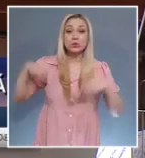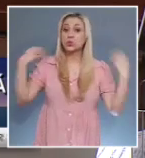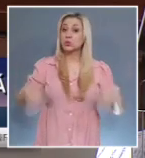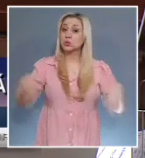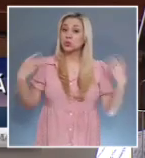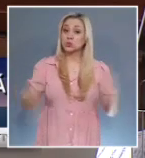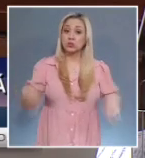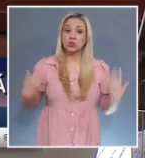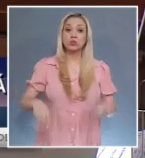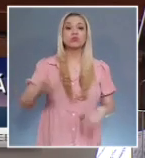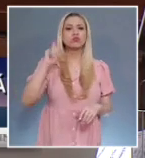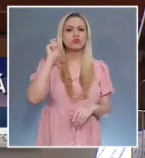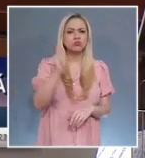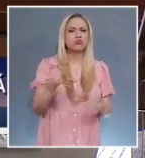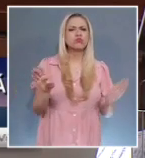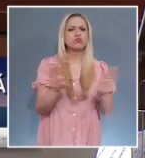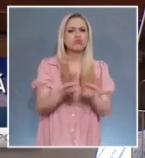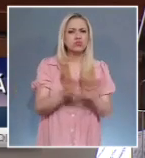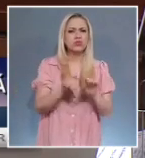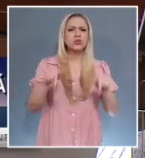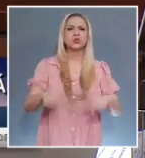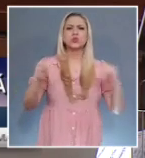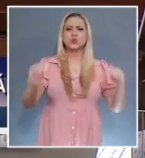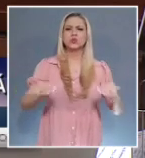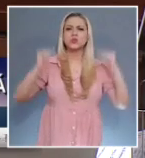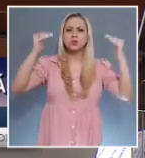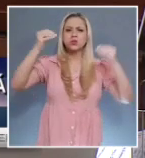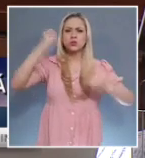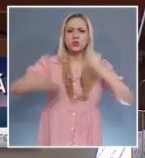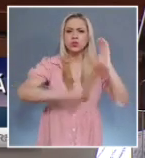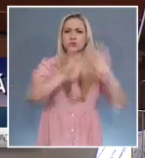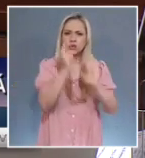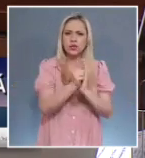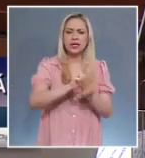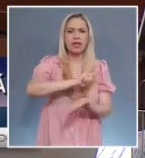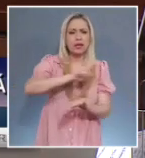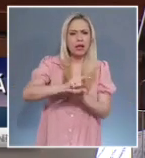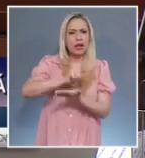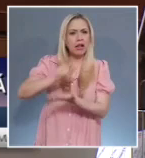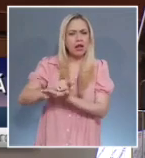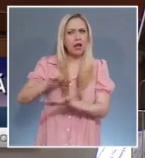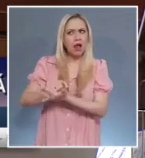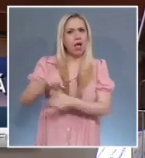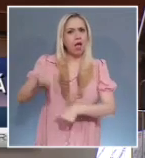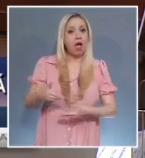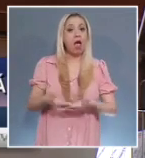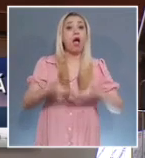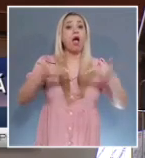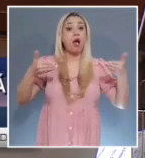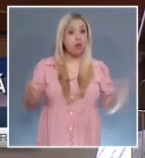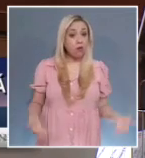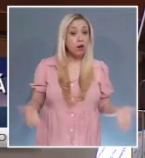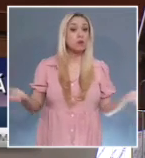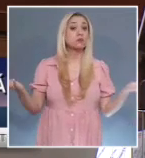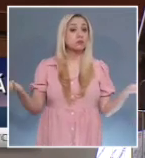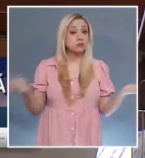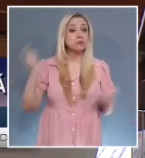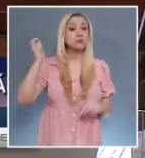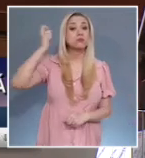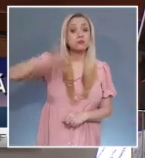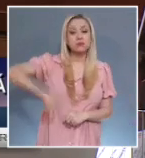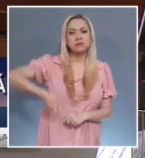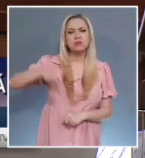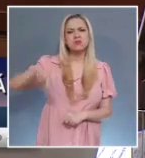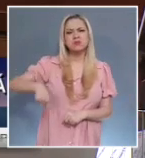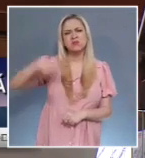desarrollado por esa Suprema Corte y en la legislación local. Sin embargo, esto no implica que el concepto ofrezca